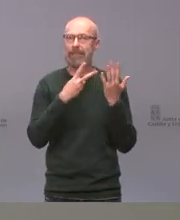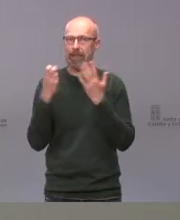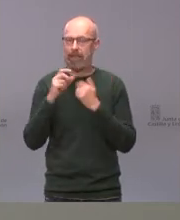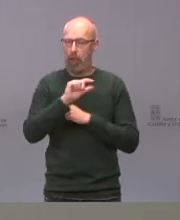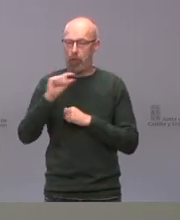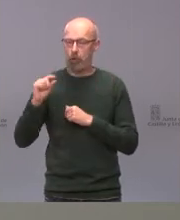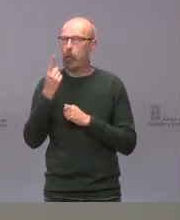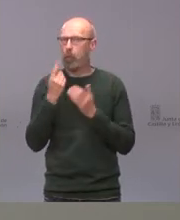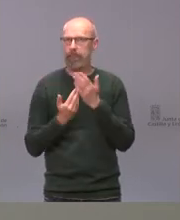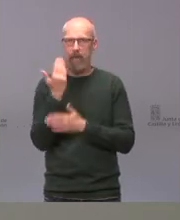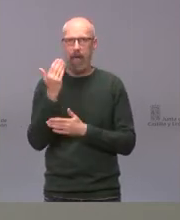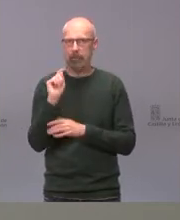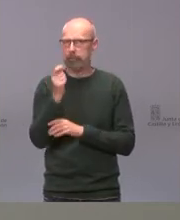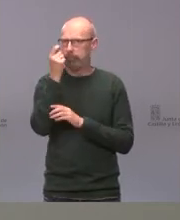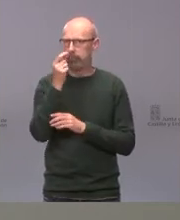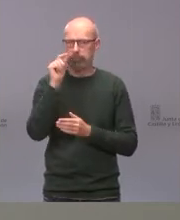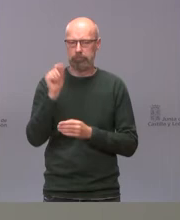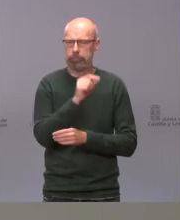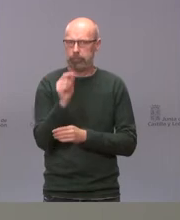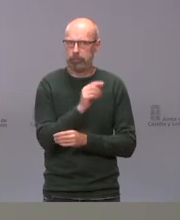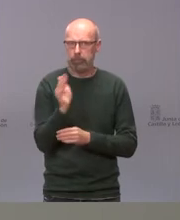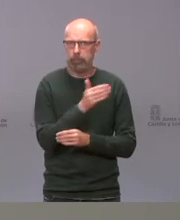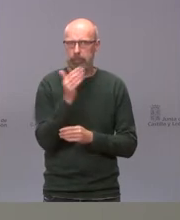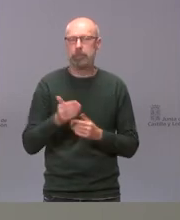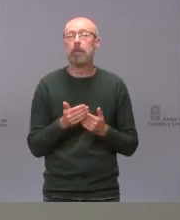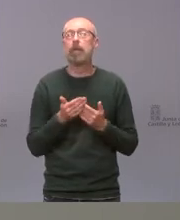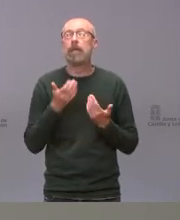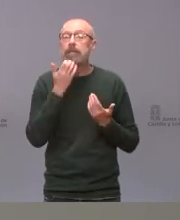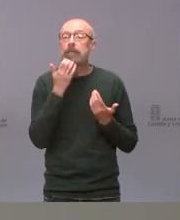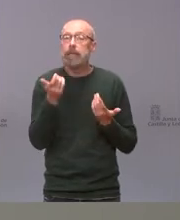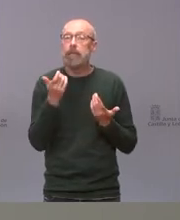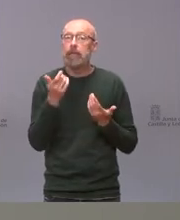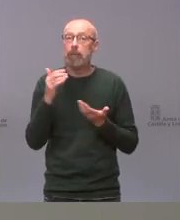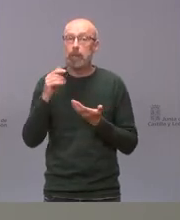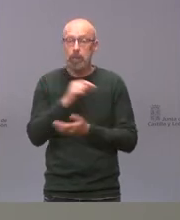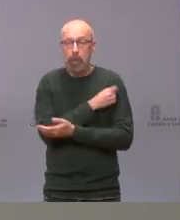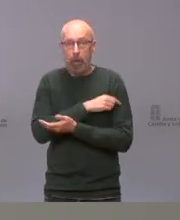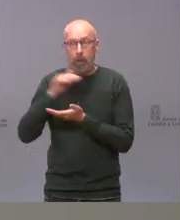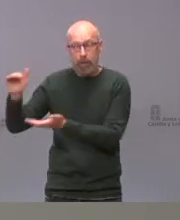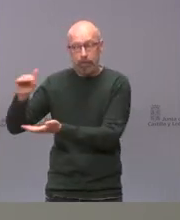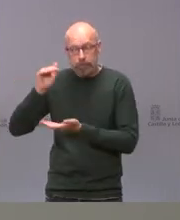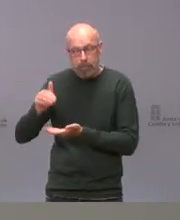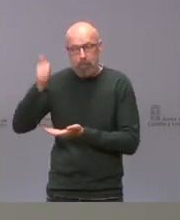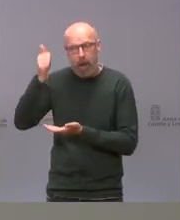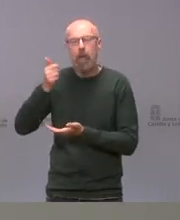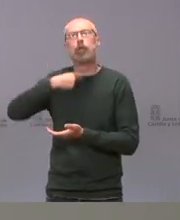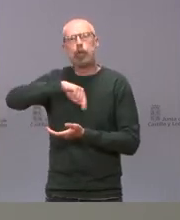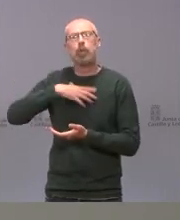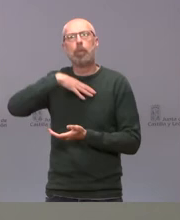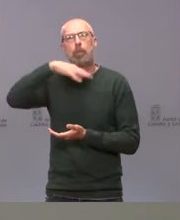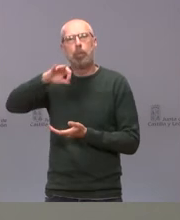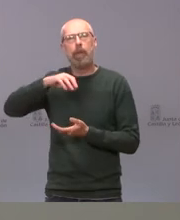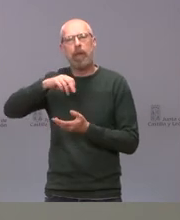un solo día. Aún así, si dispusiéramos más vacunas, seríamos aún todavía